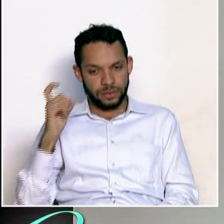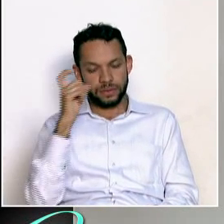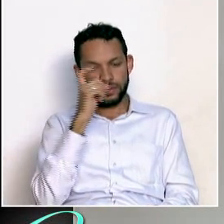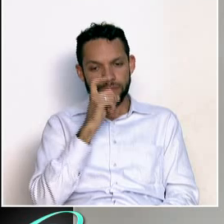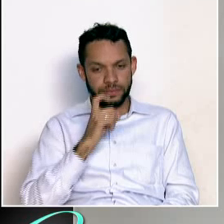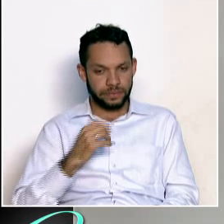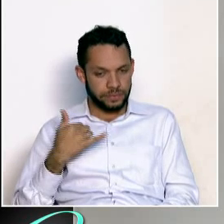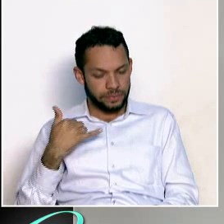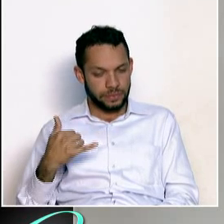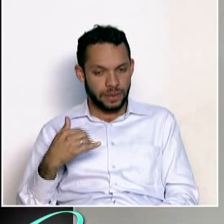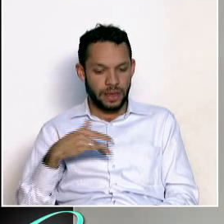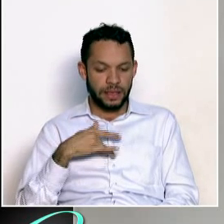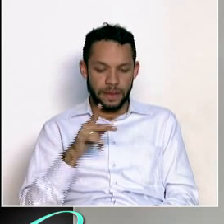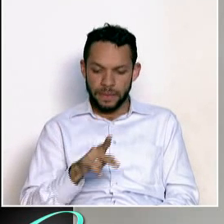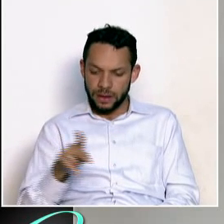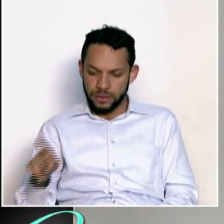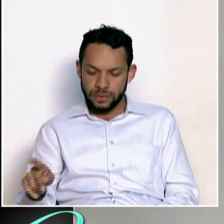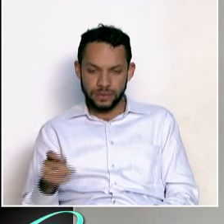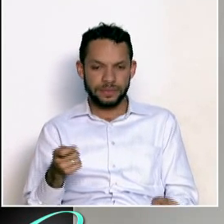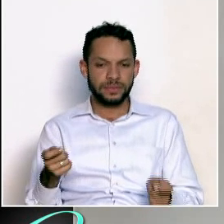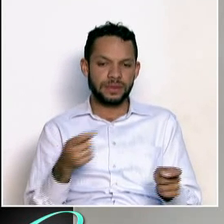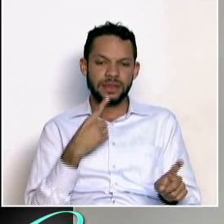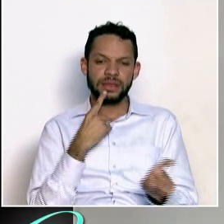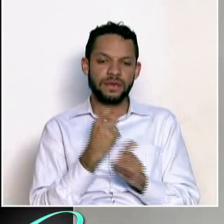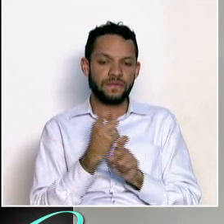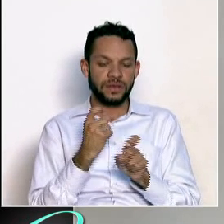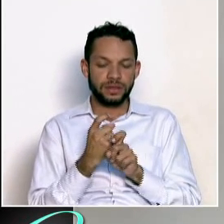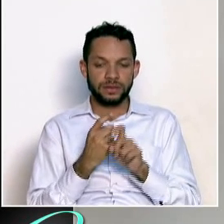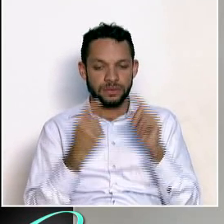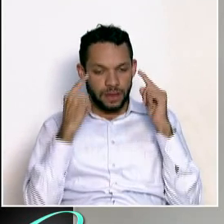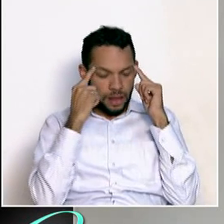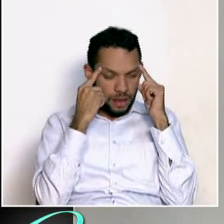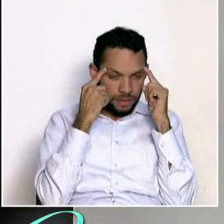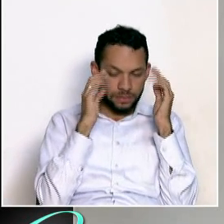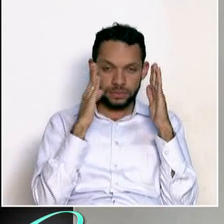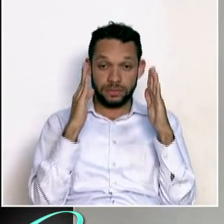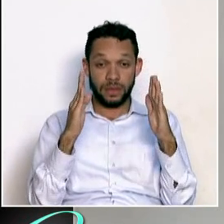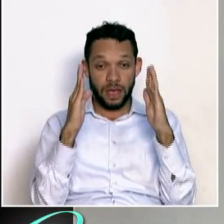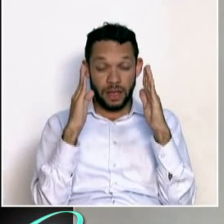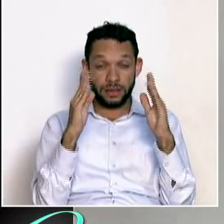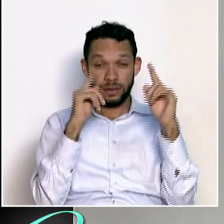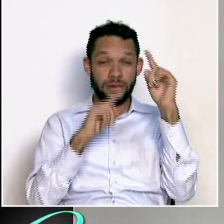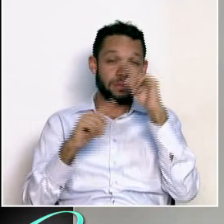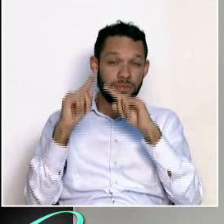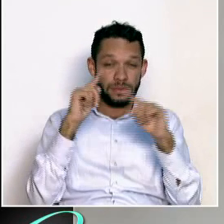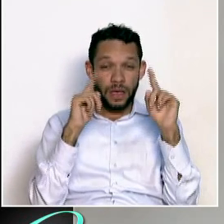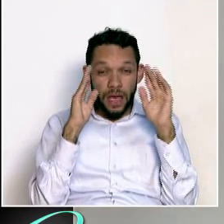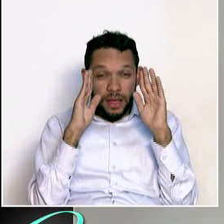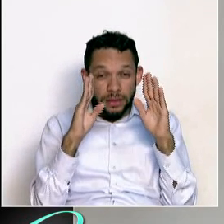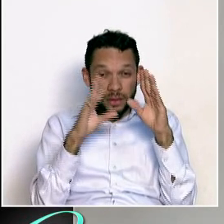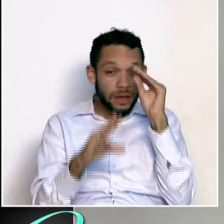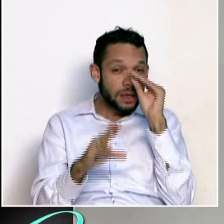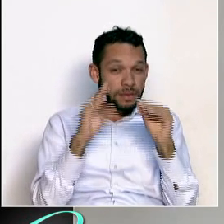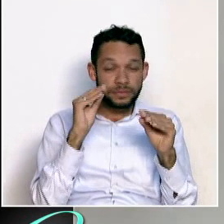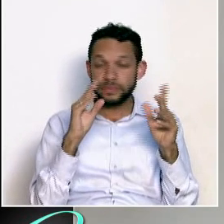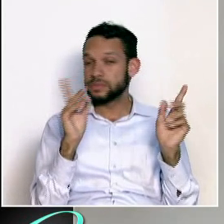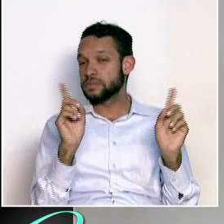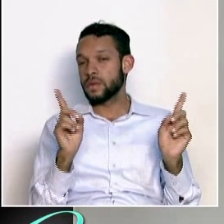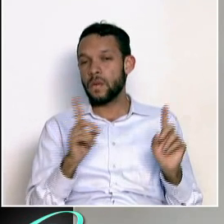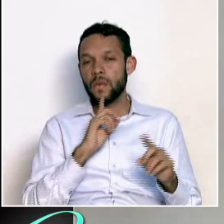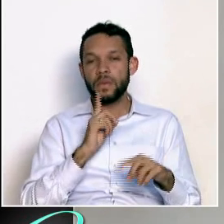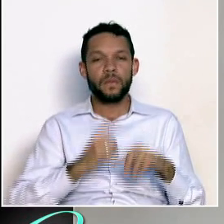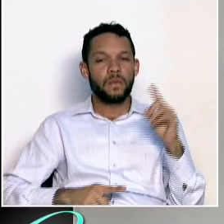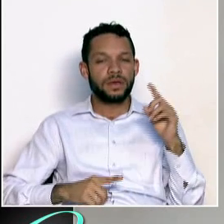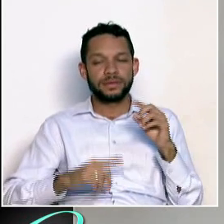Y entonces hay personas que les cuesta dificultad concentrarse, les es muy difícil entrar en un estado de